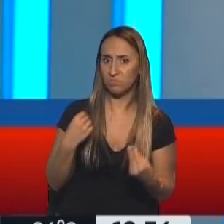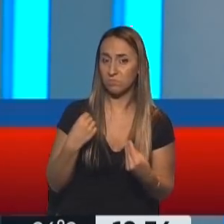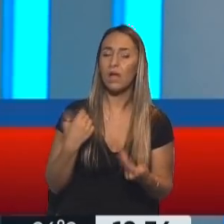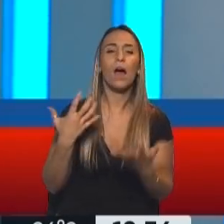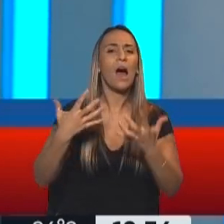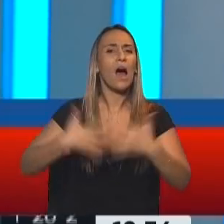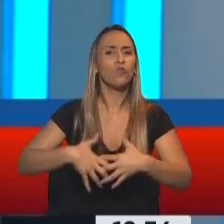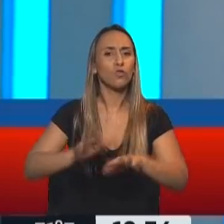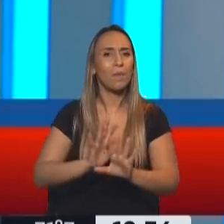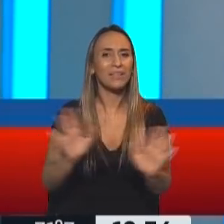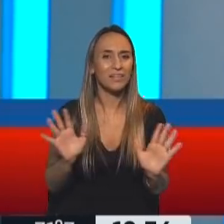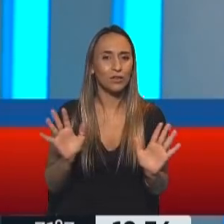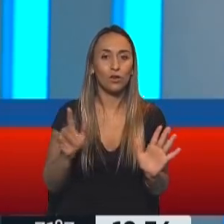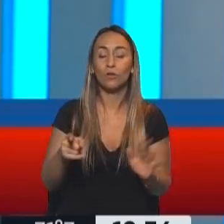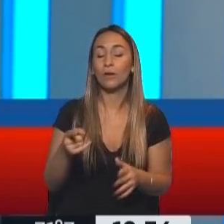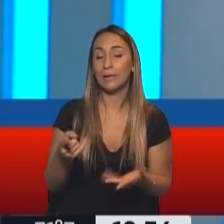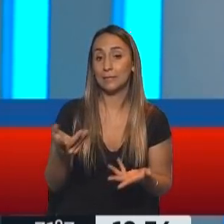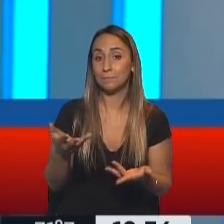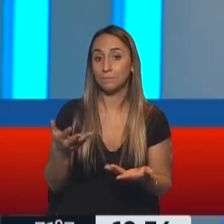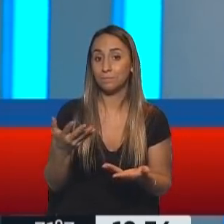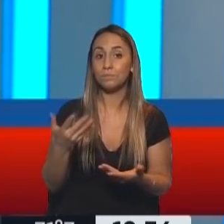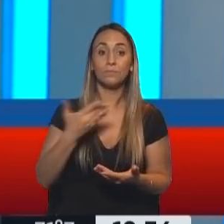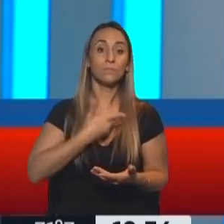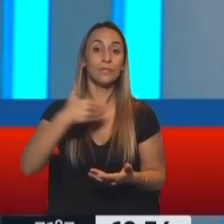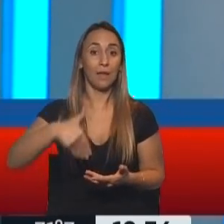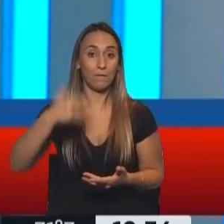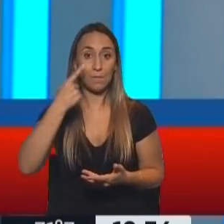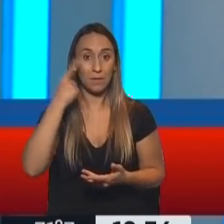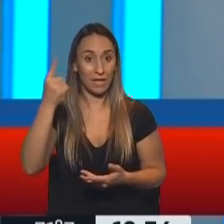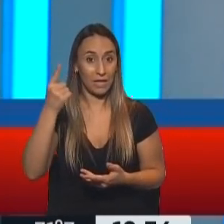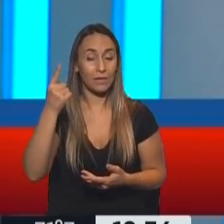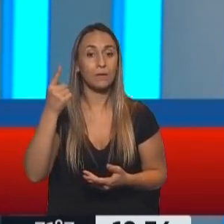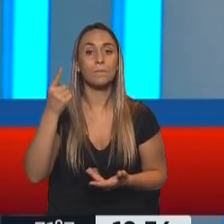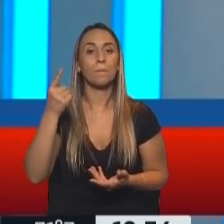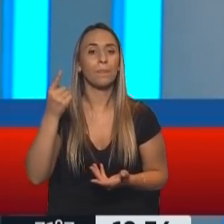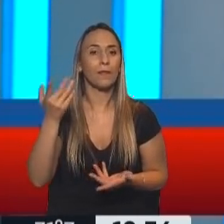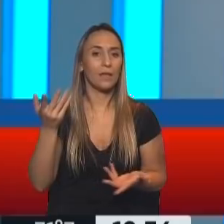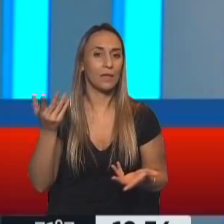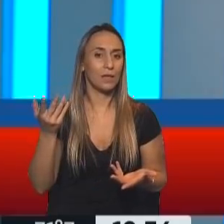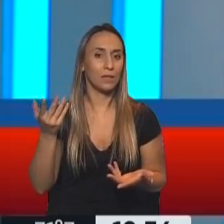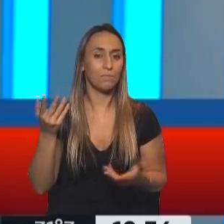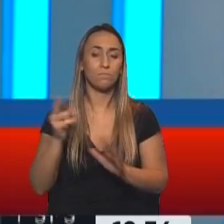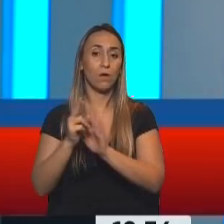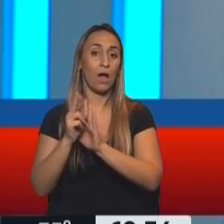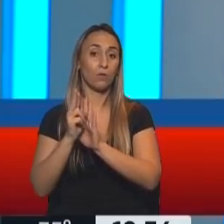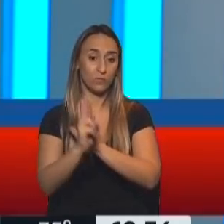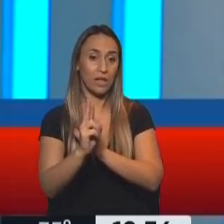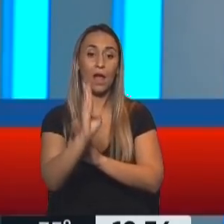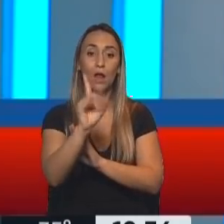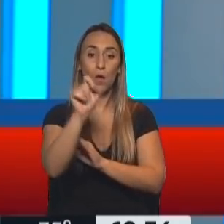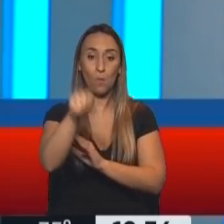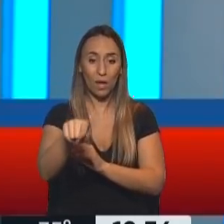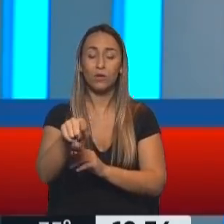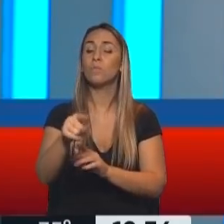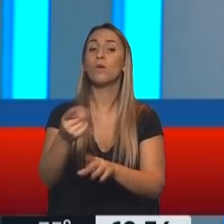automáticamente se disparan desde el Fondo Monetario la posibilidad de autorizar al Banco de Basilea que haga los